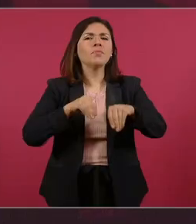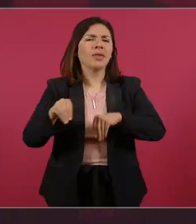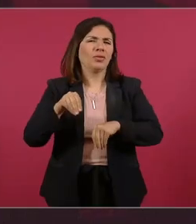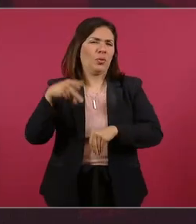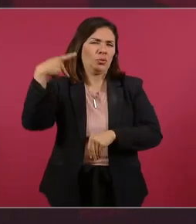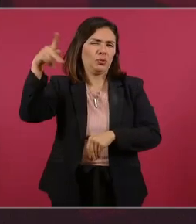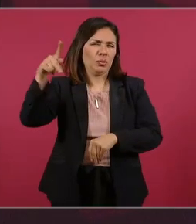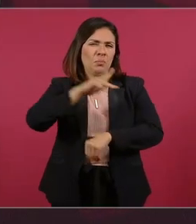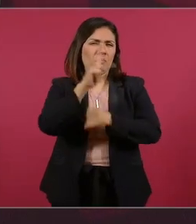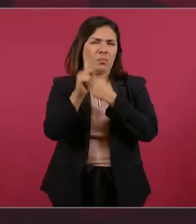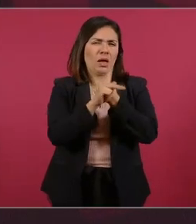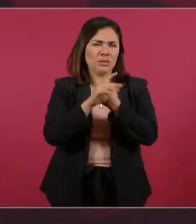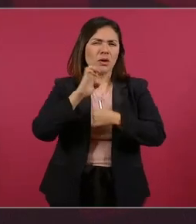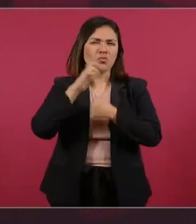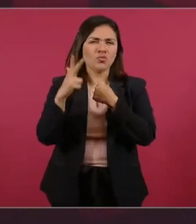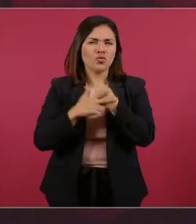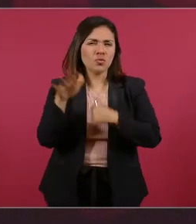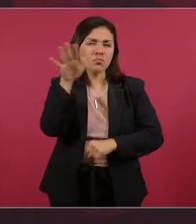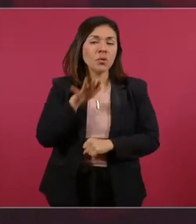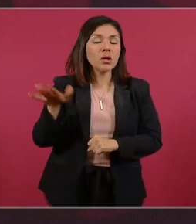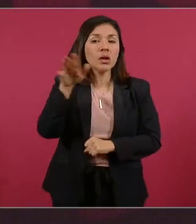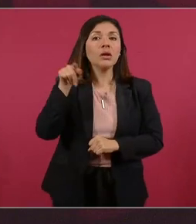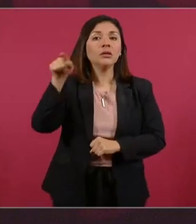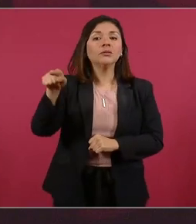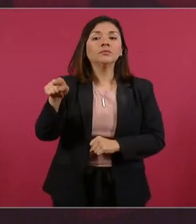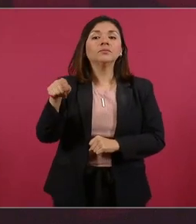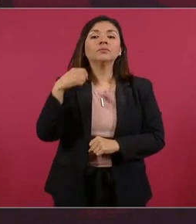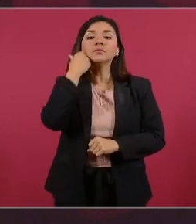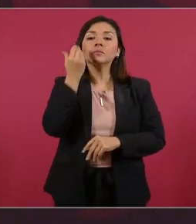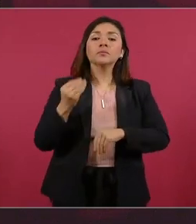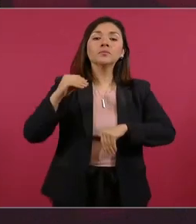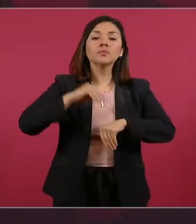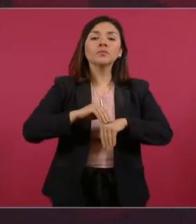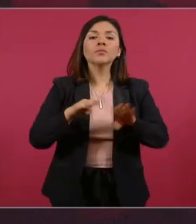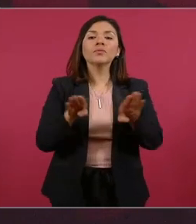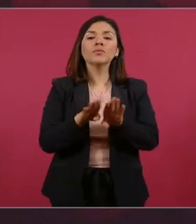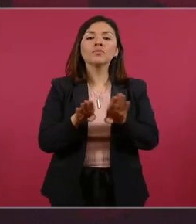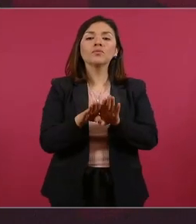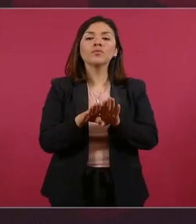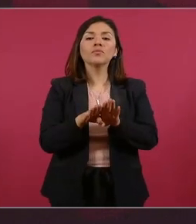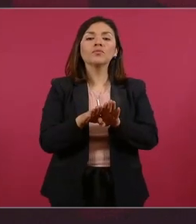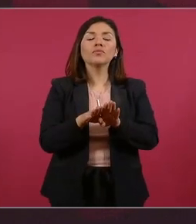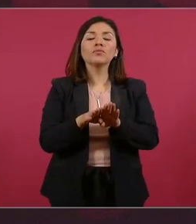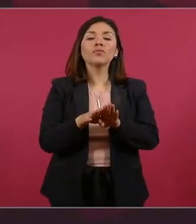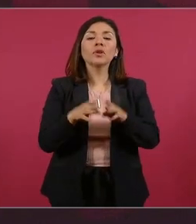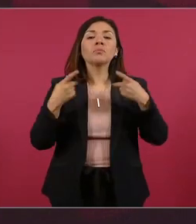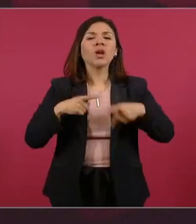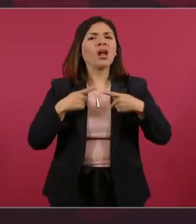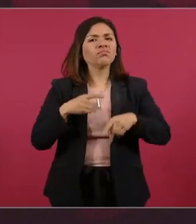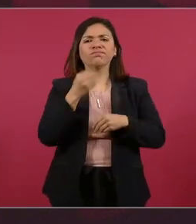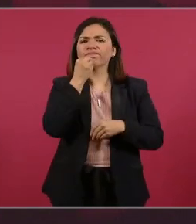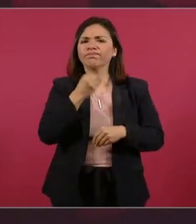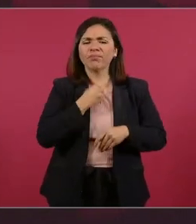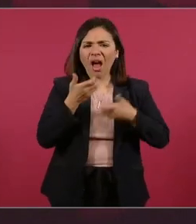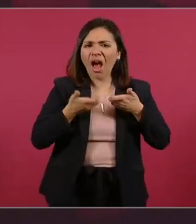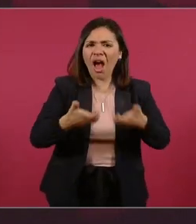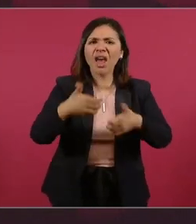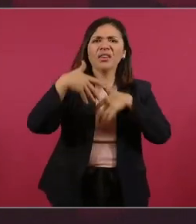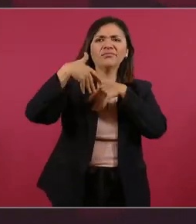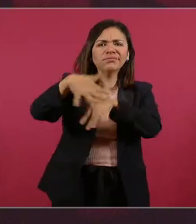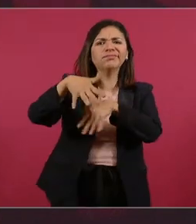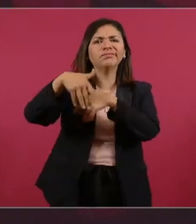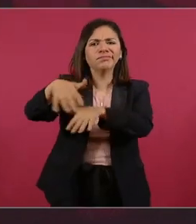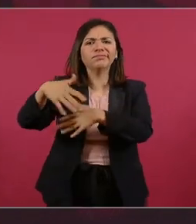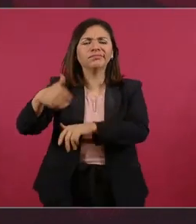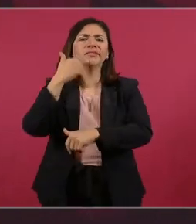europeos. Han sacado los tractores a las calles, a las plazas, también por lo